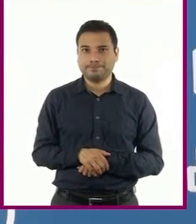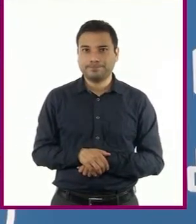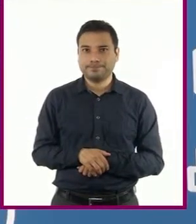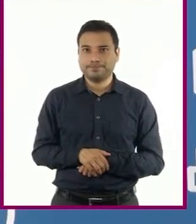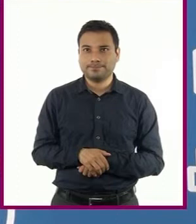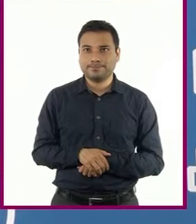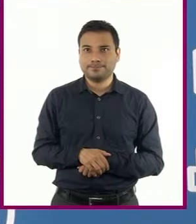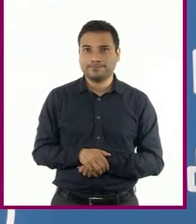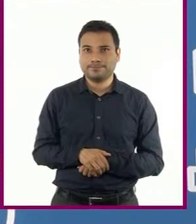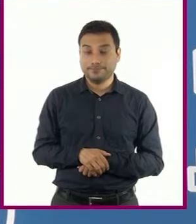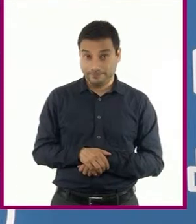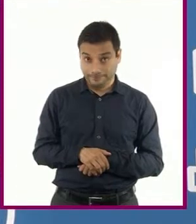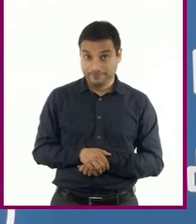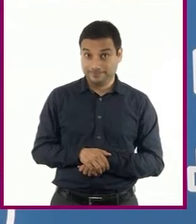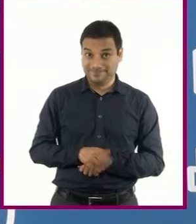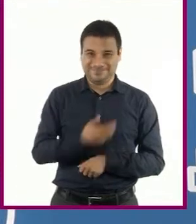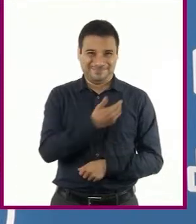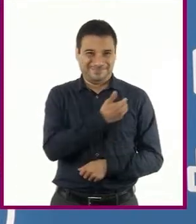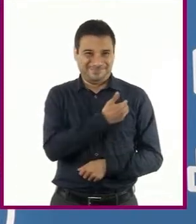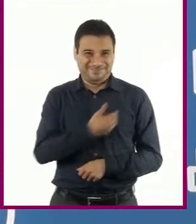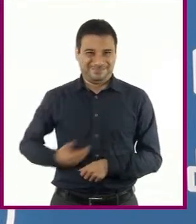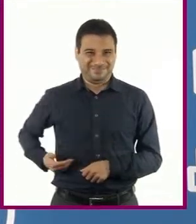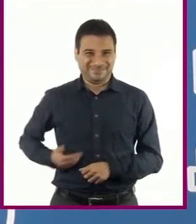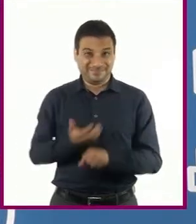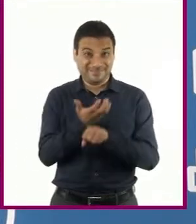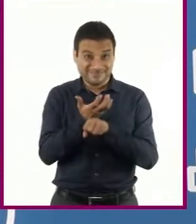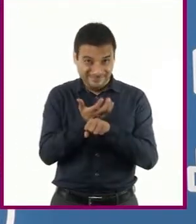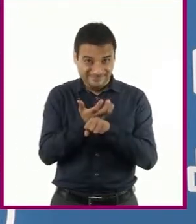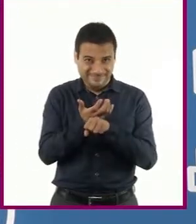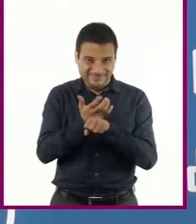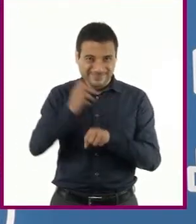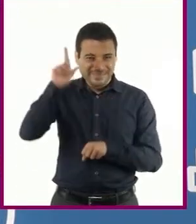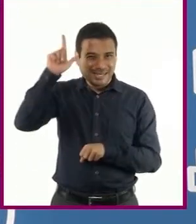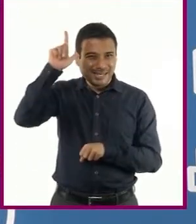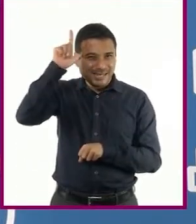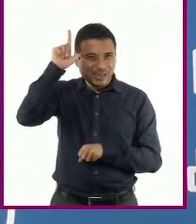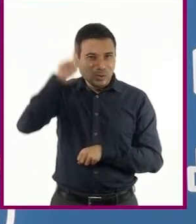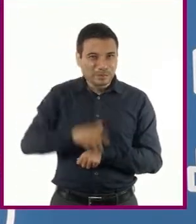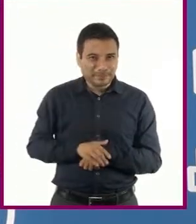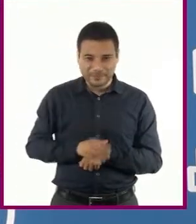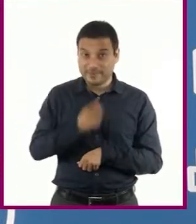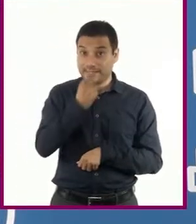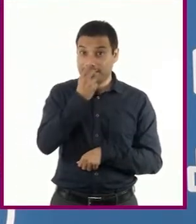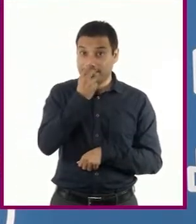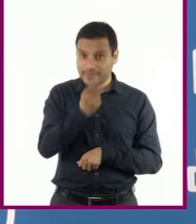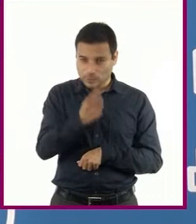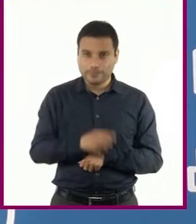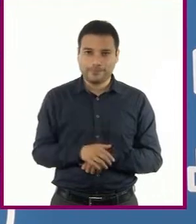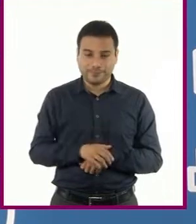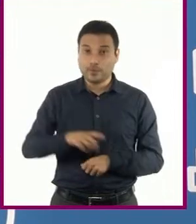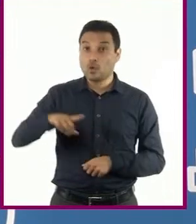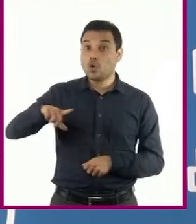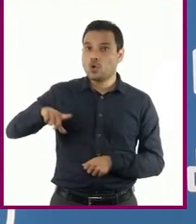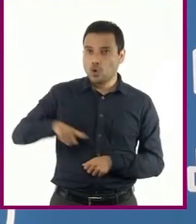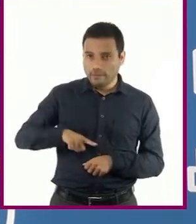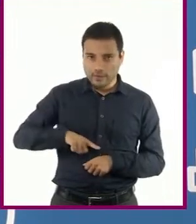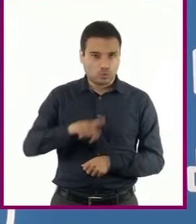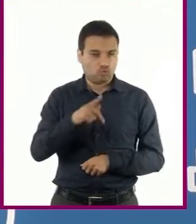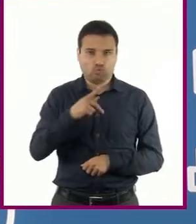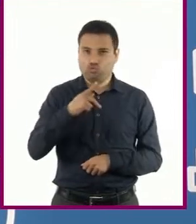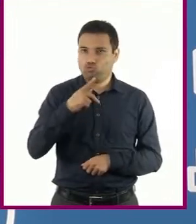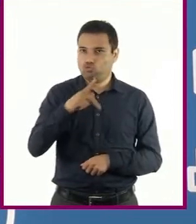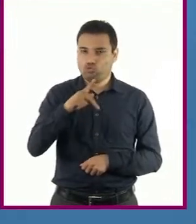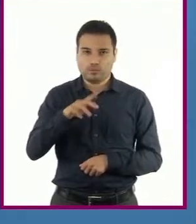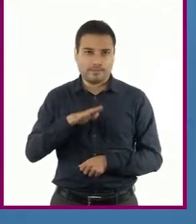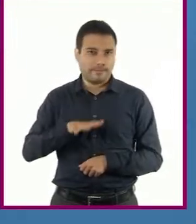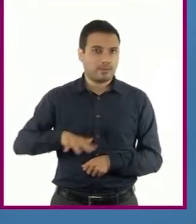como el presidente de los Estados Unidos de América, Abraham Lincoln, la definió el gobierno del pueblo, por el pueblo y para